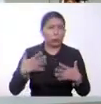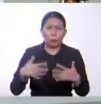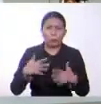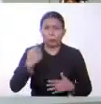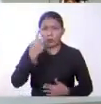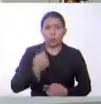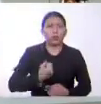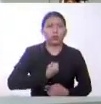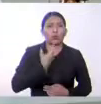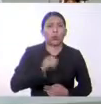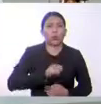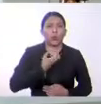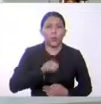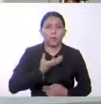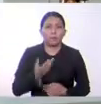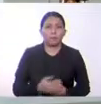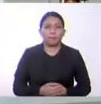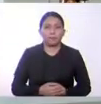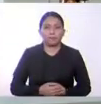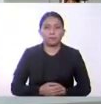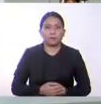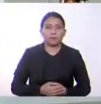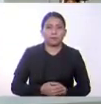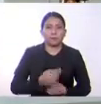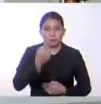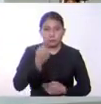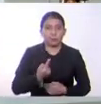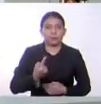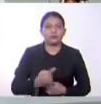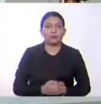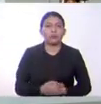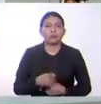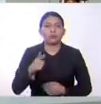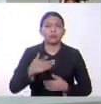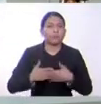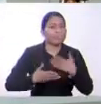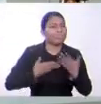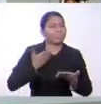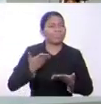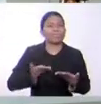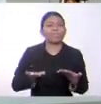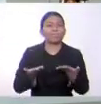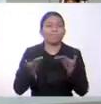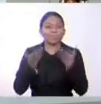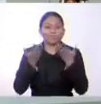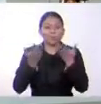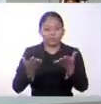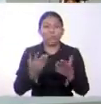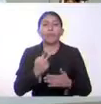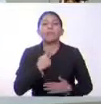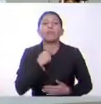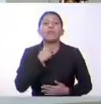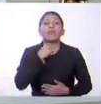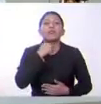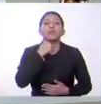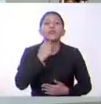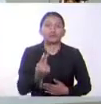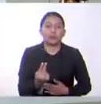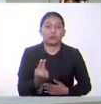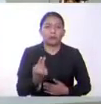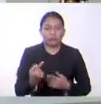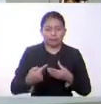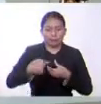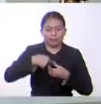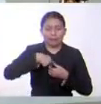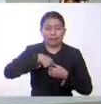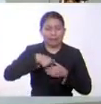y autoras, en este caso poetas, que nos deleitan y que nos regalan una voz, decir su interior